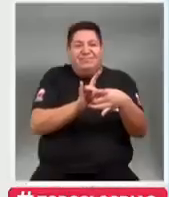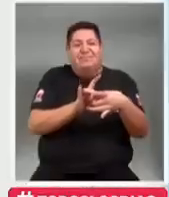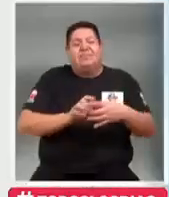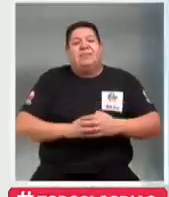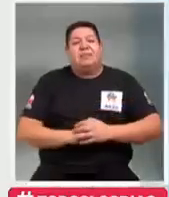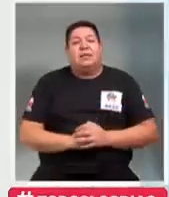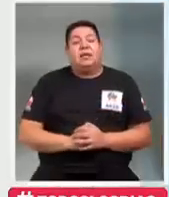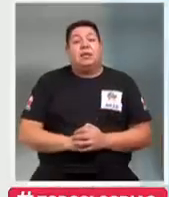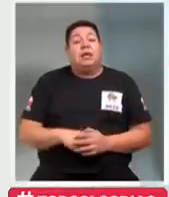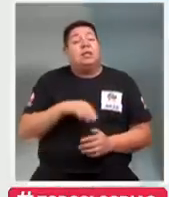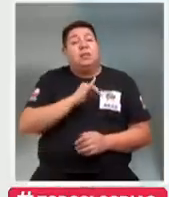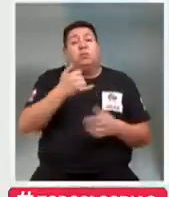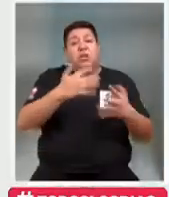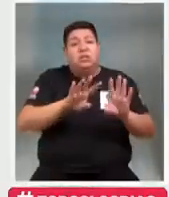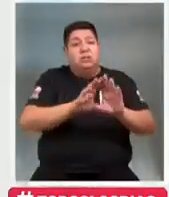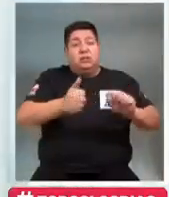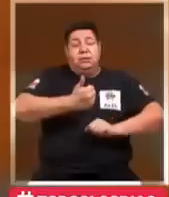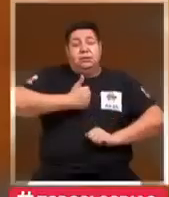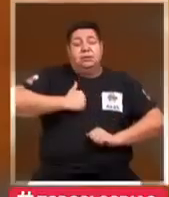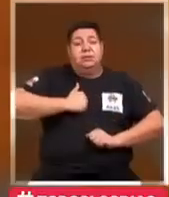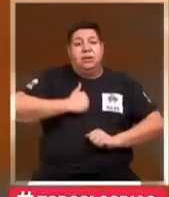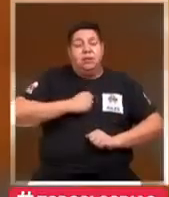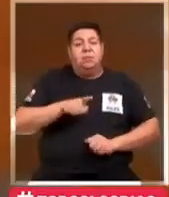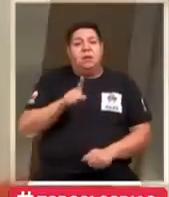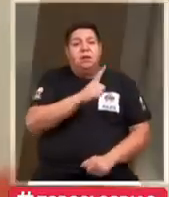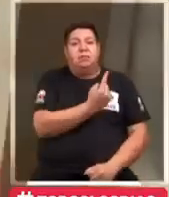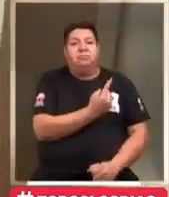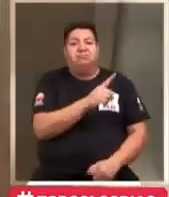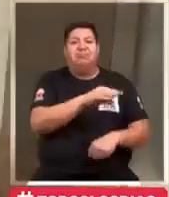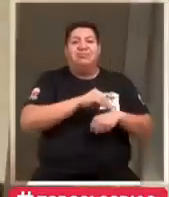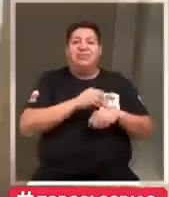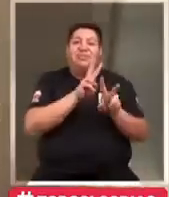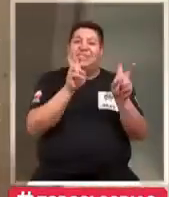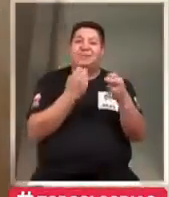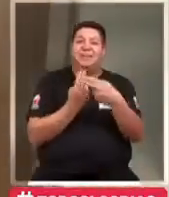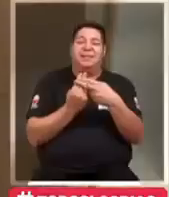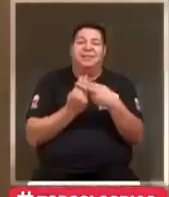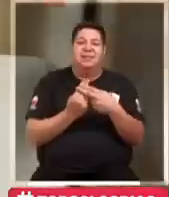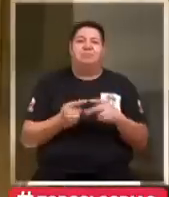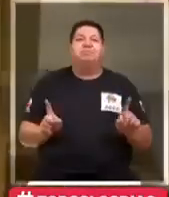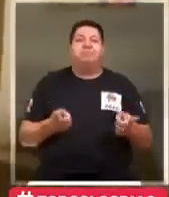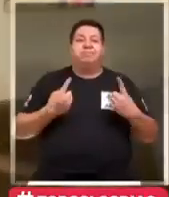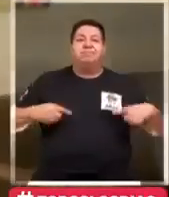cuando ya estuvo de alta, aparece la Teletón.